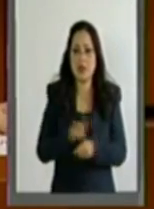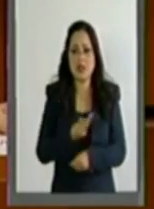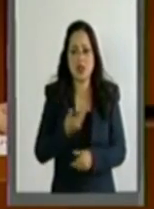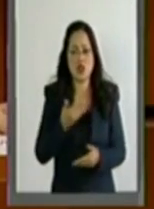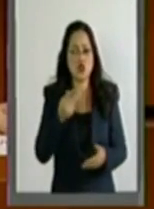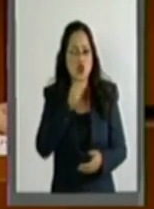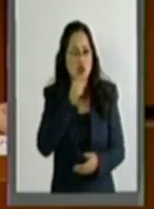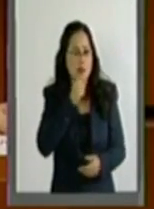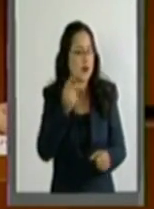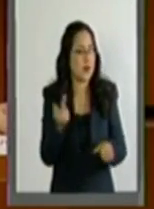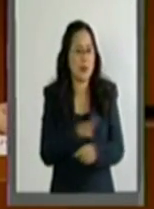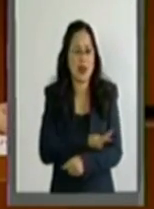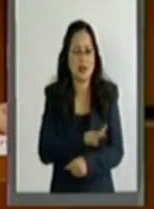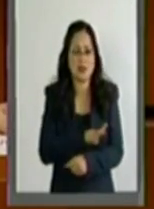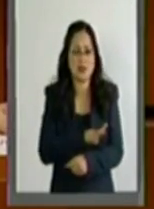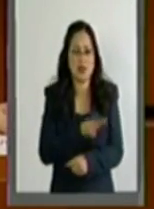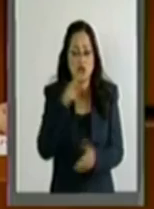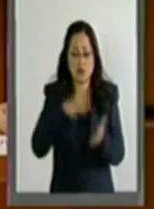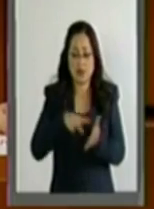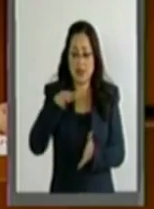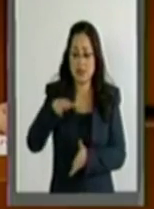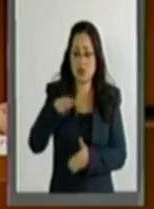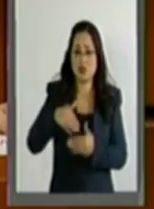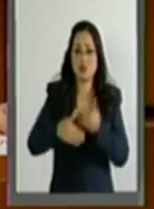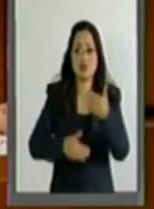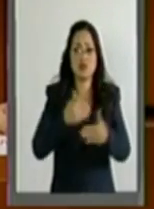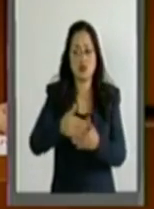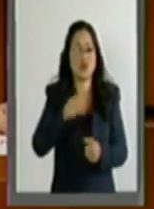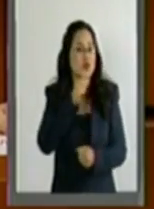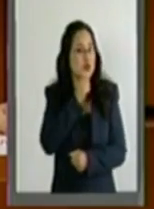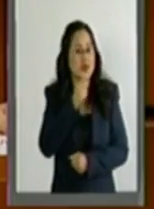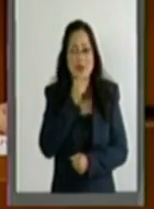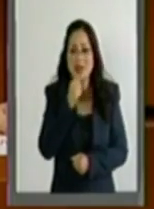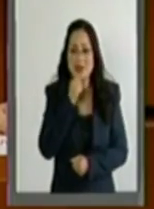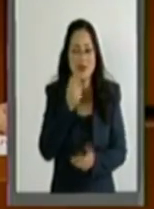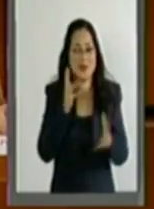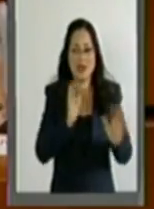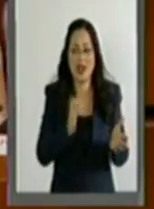no llega. El 2018 todavía,